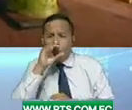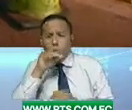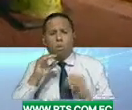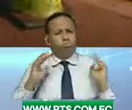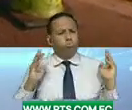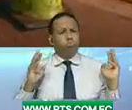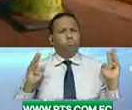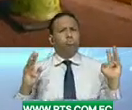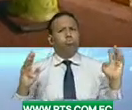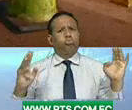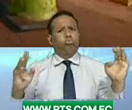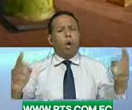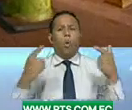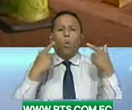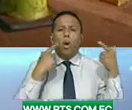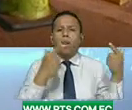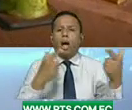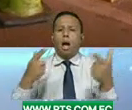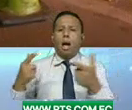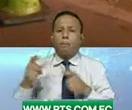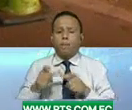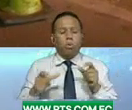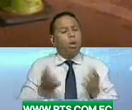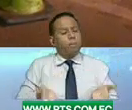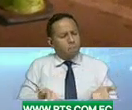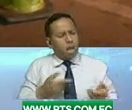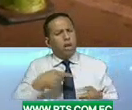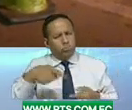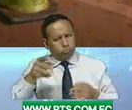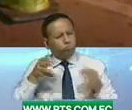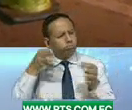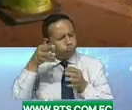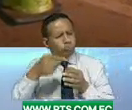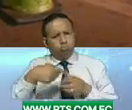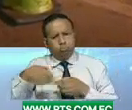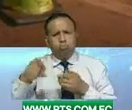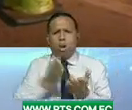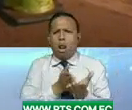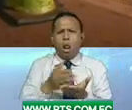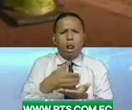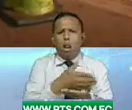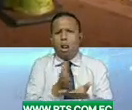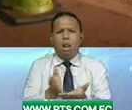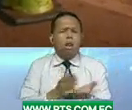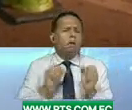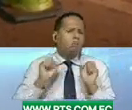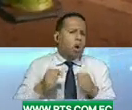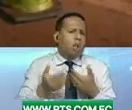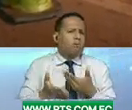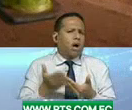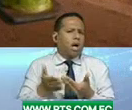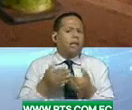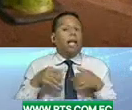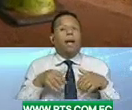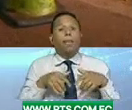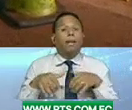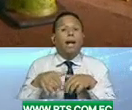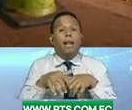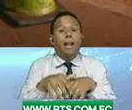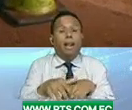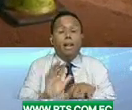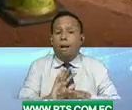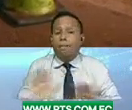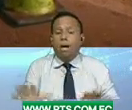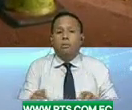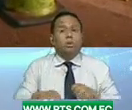los fanáticos de ambos equipos, que incluso van a ingresar por lugares diferentes para que no haya inconvenientes. Como todos los partidos de fútbol, tratar de que sea